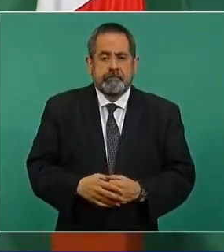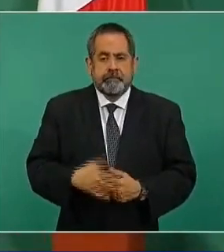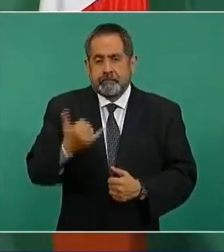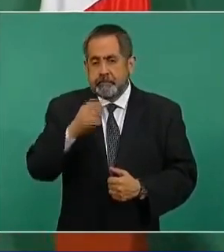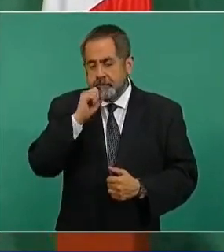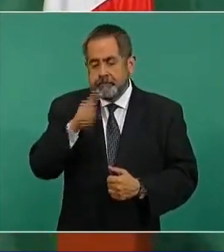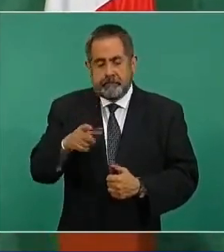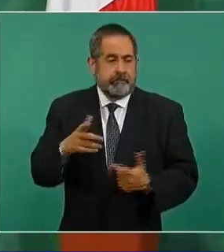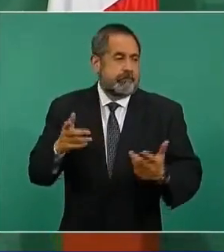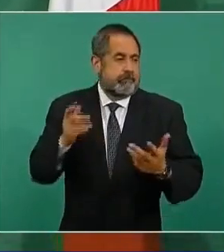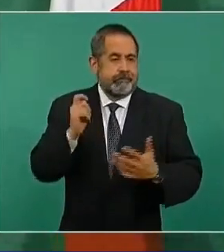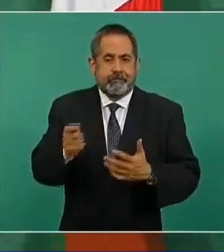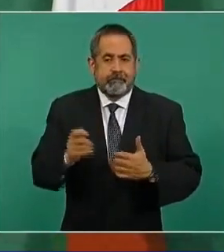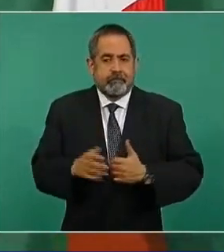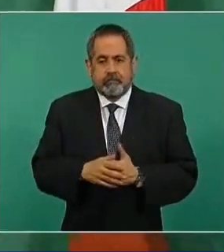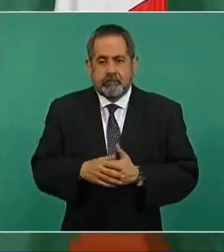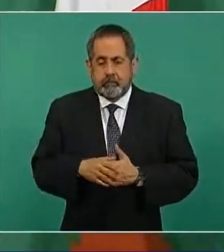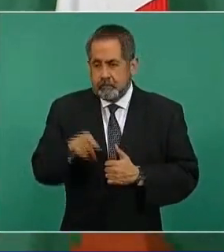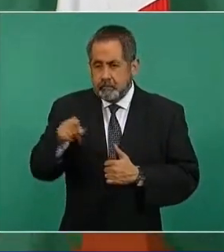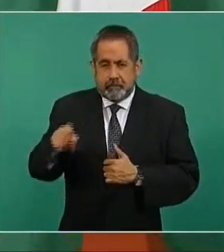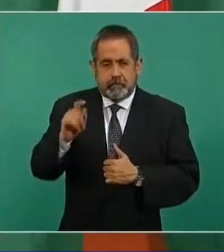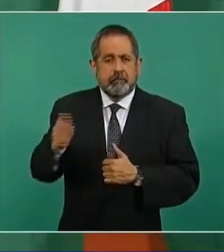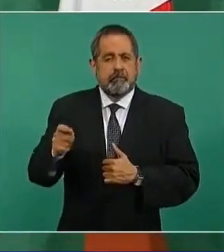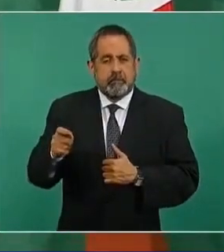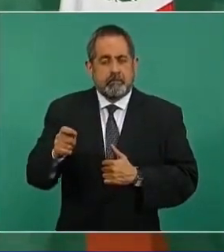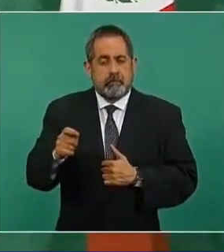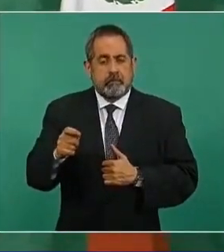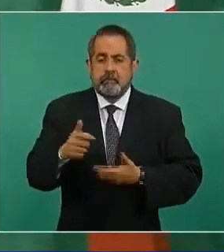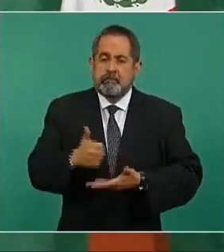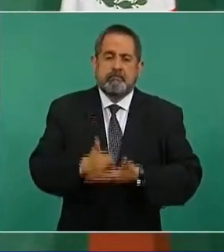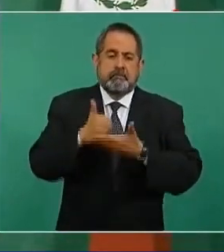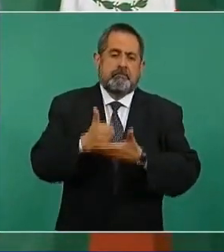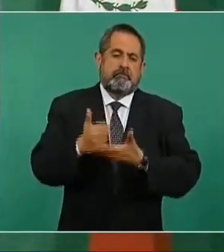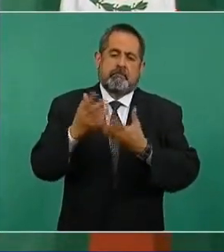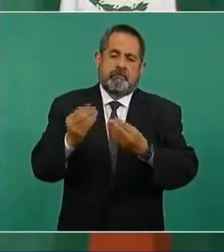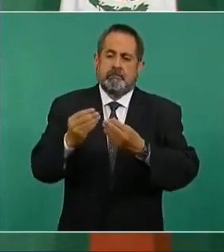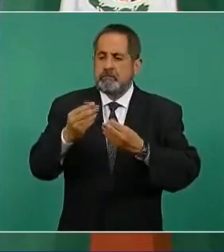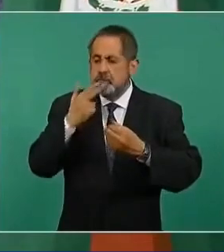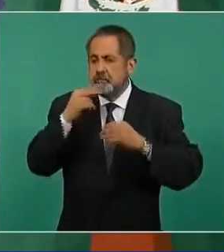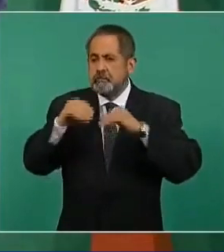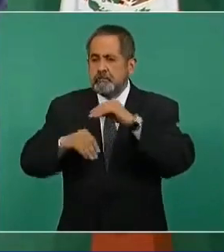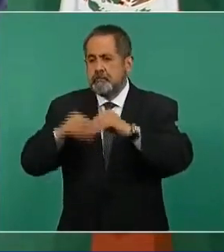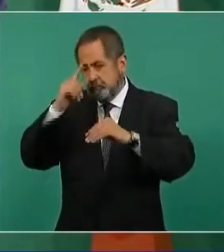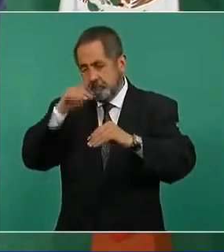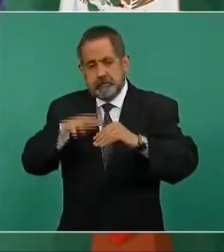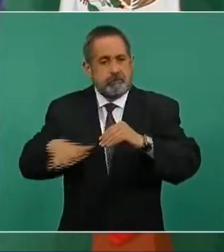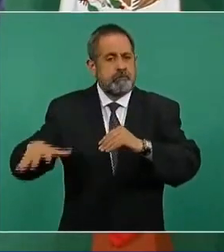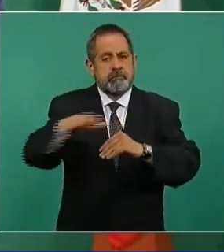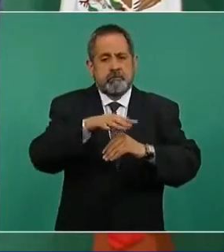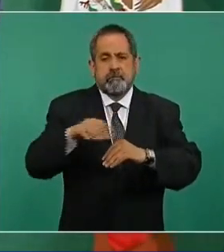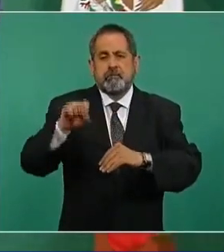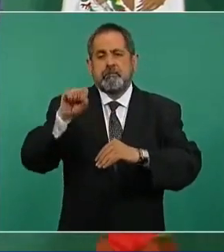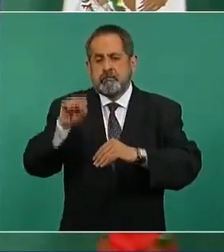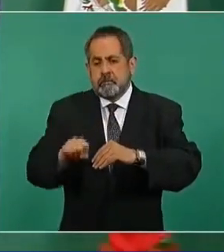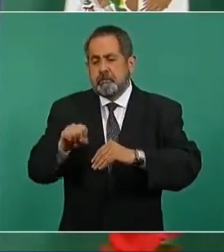Y pues es una obra que va a ayudar mucho al sureste.